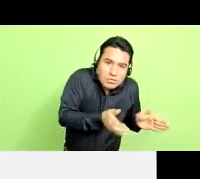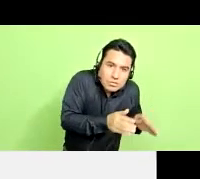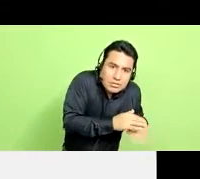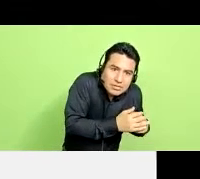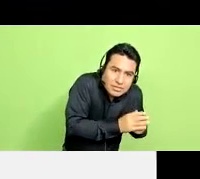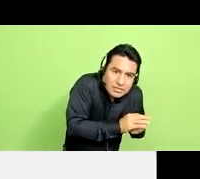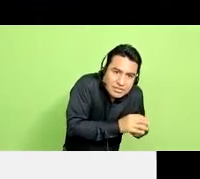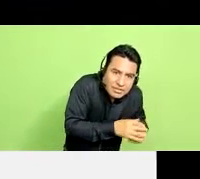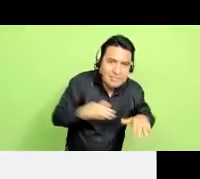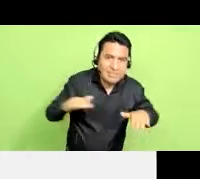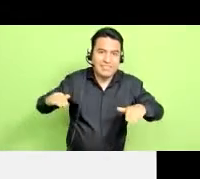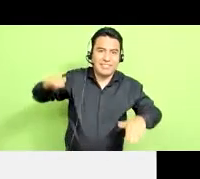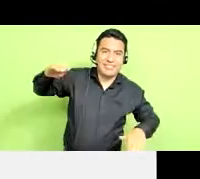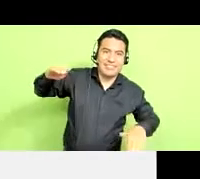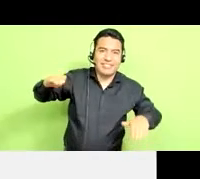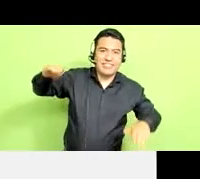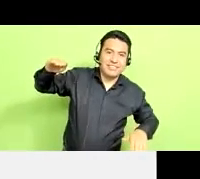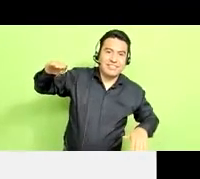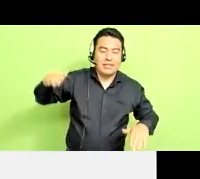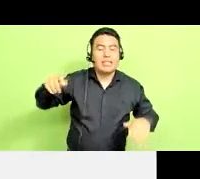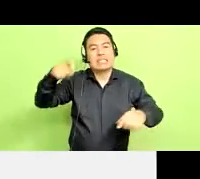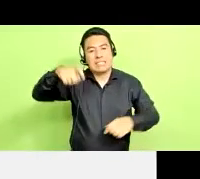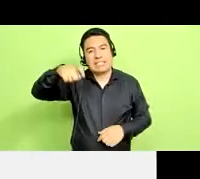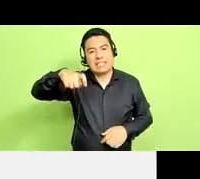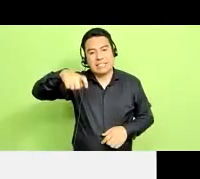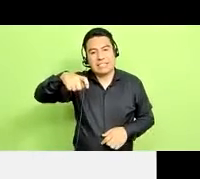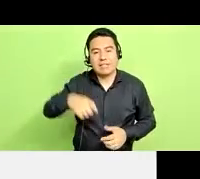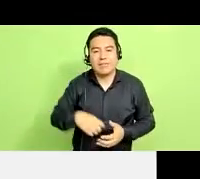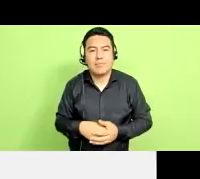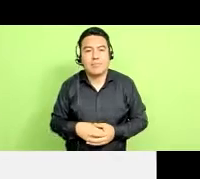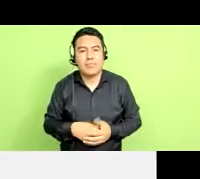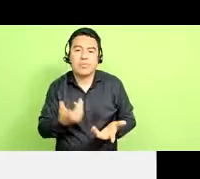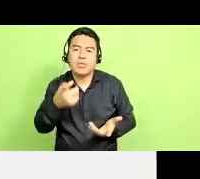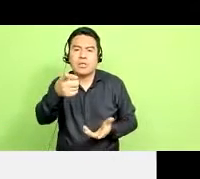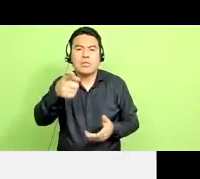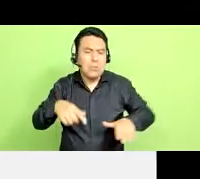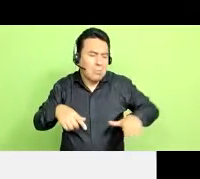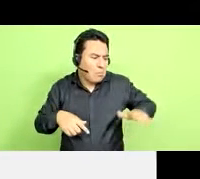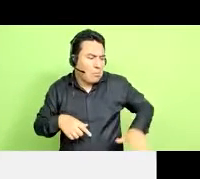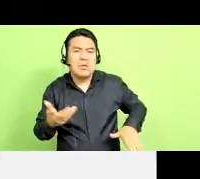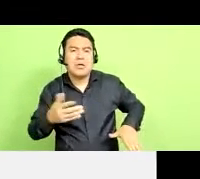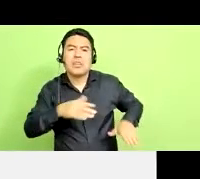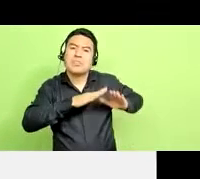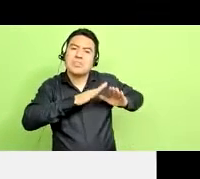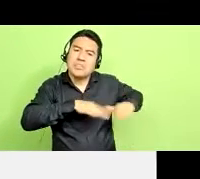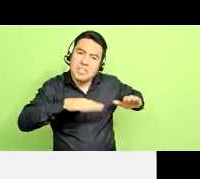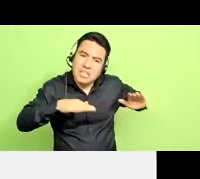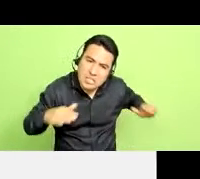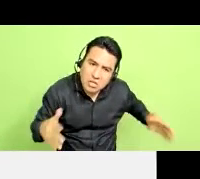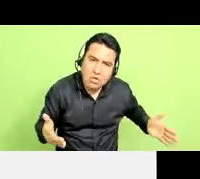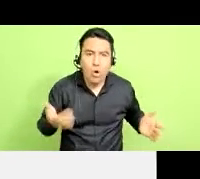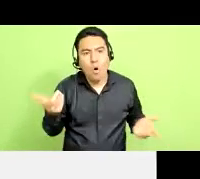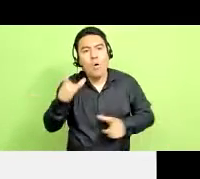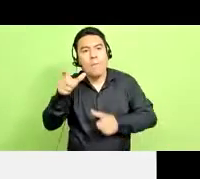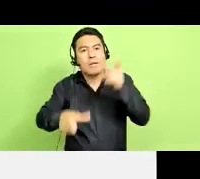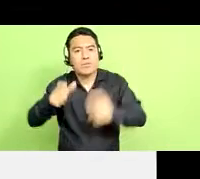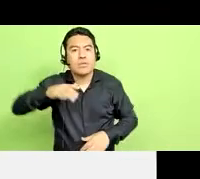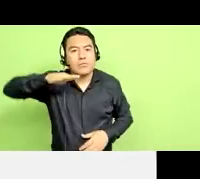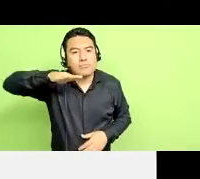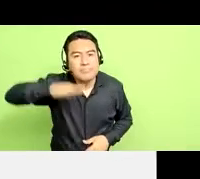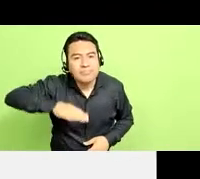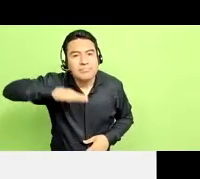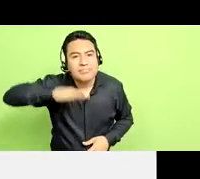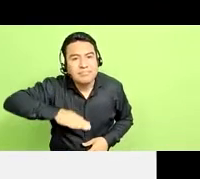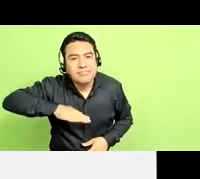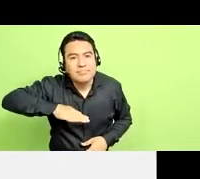uso de estos beneficiarios aquí pueden ser redujo los niños las niñas e incluso personas de talla baja